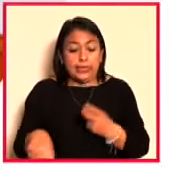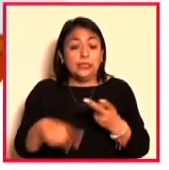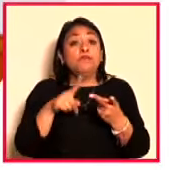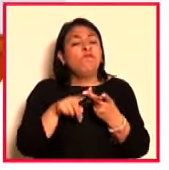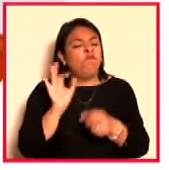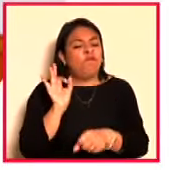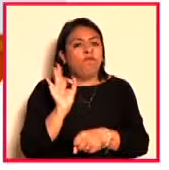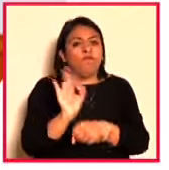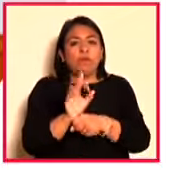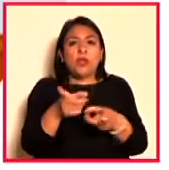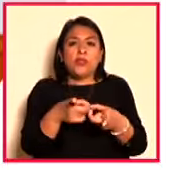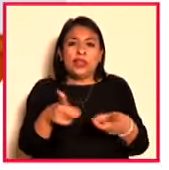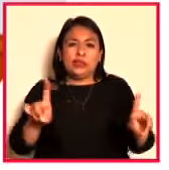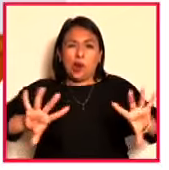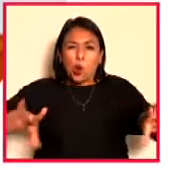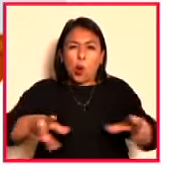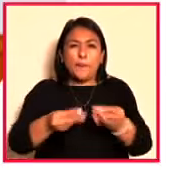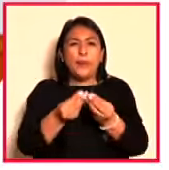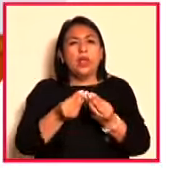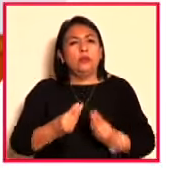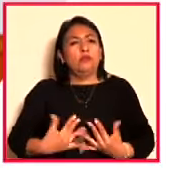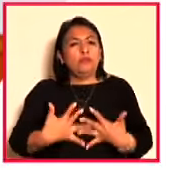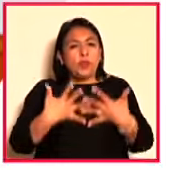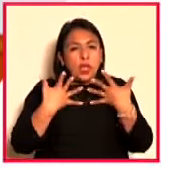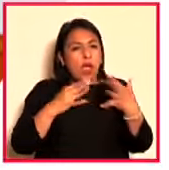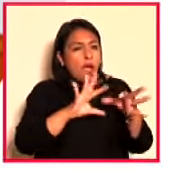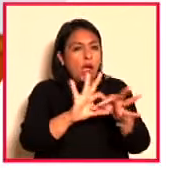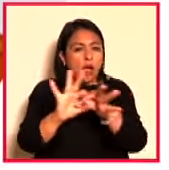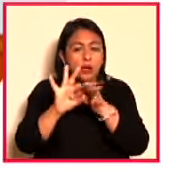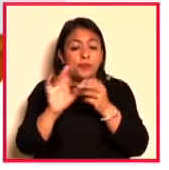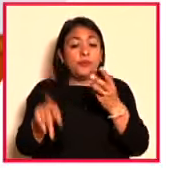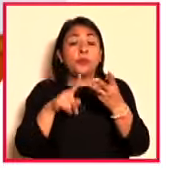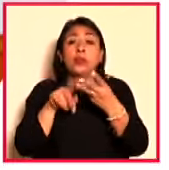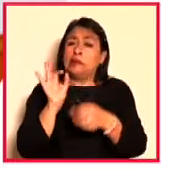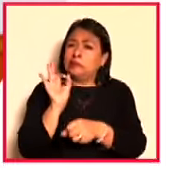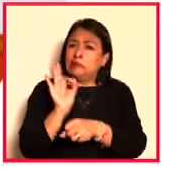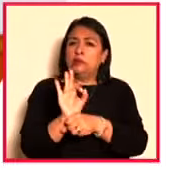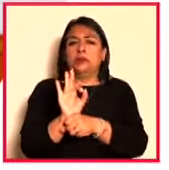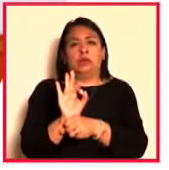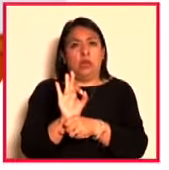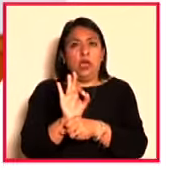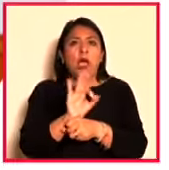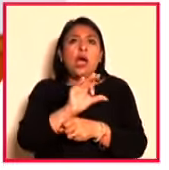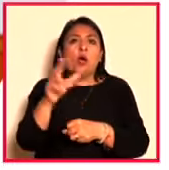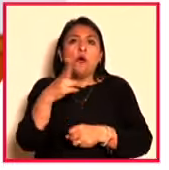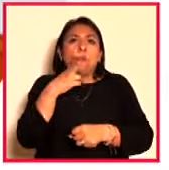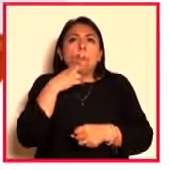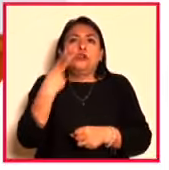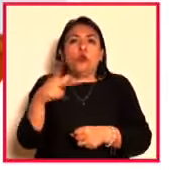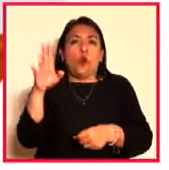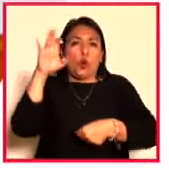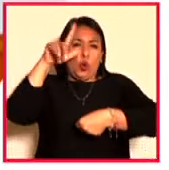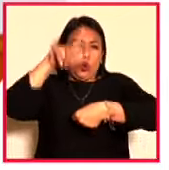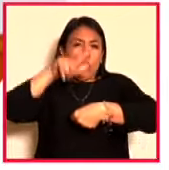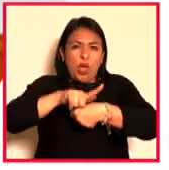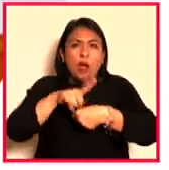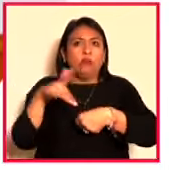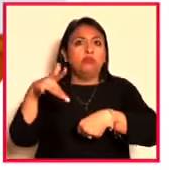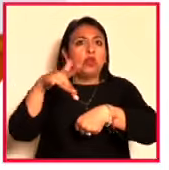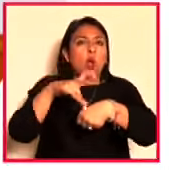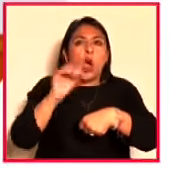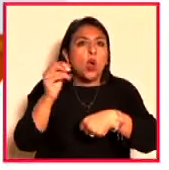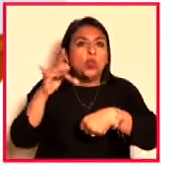el desarrollo integral y el bienestar común. Fortalecer y proteger el patrimonio cultural tangible e